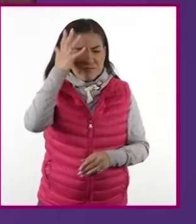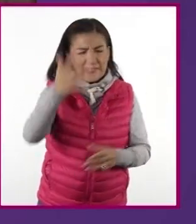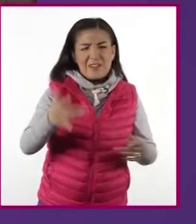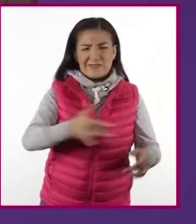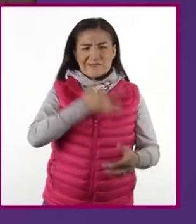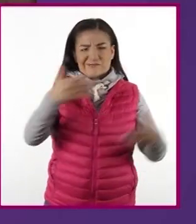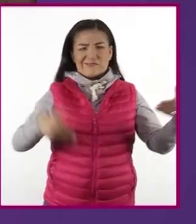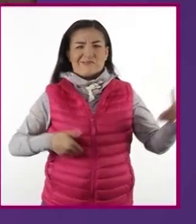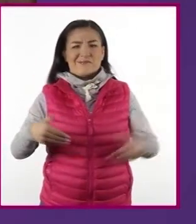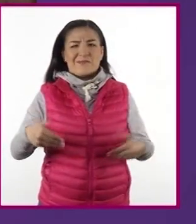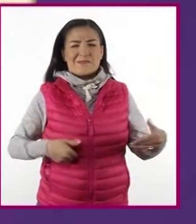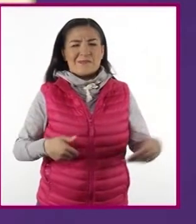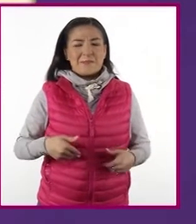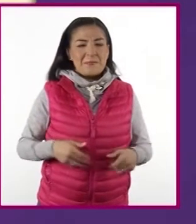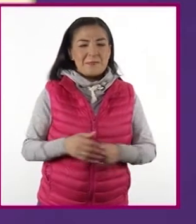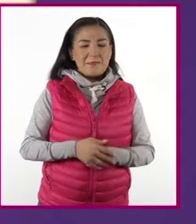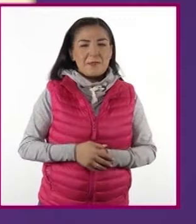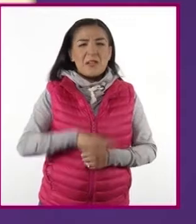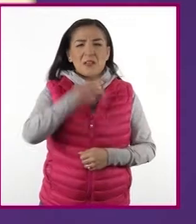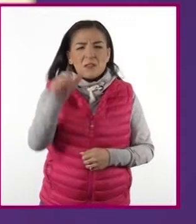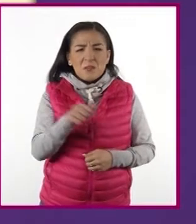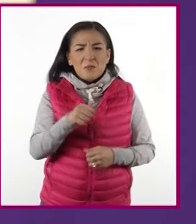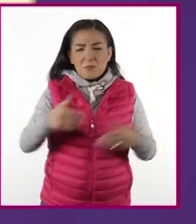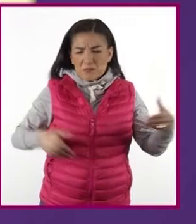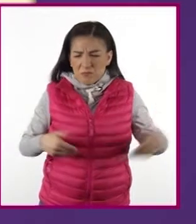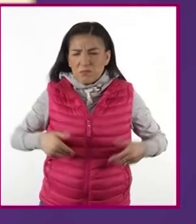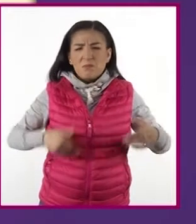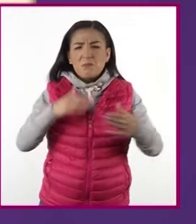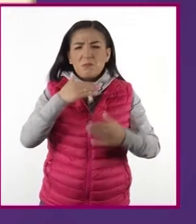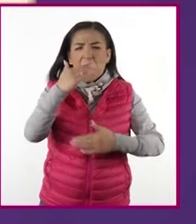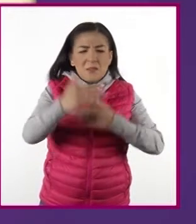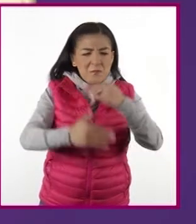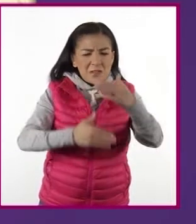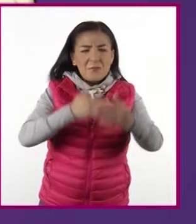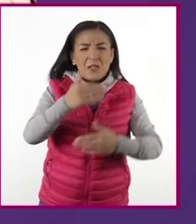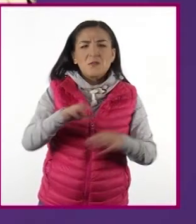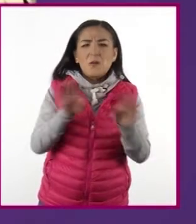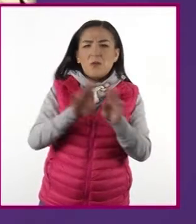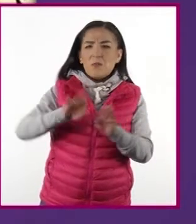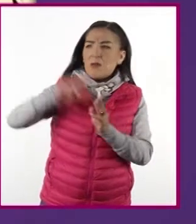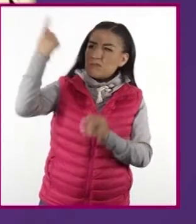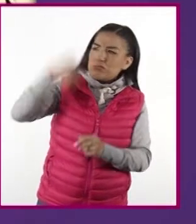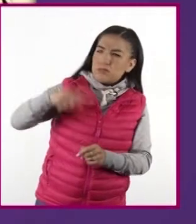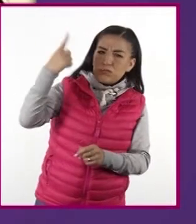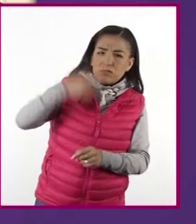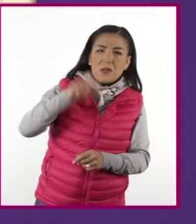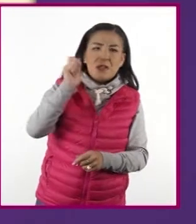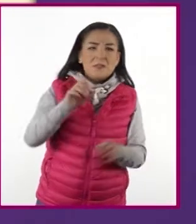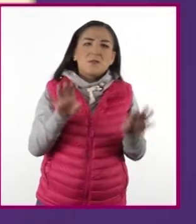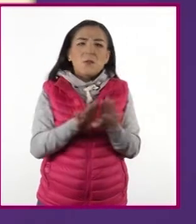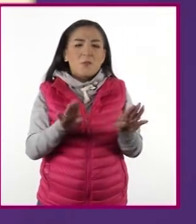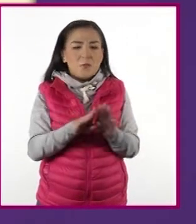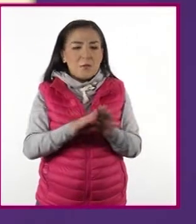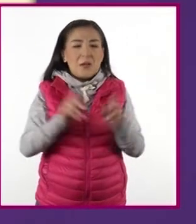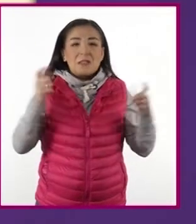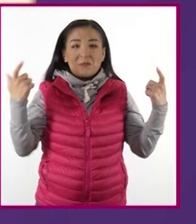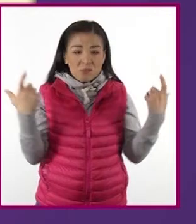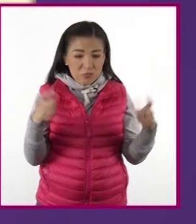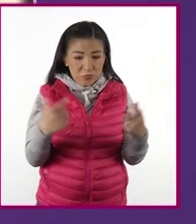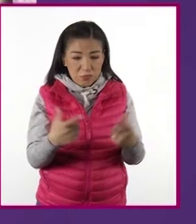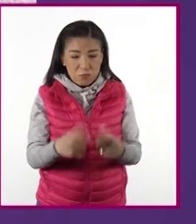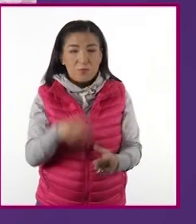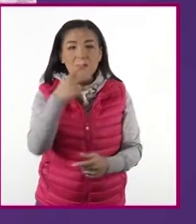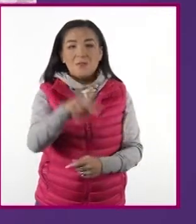inconformidad. Su malestar creció aún más cuando se redujo considerablemente el número de criollos miembros de la